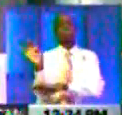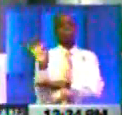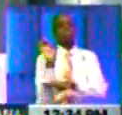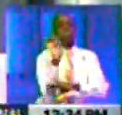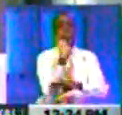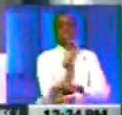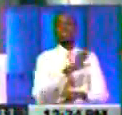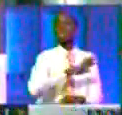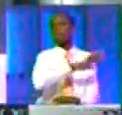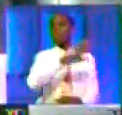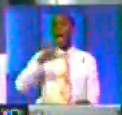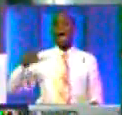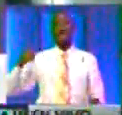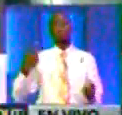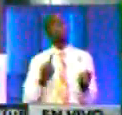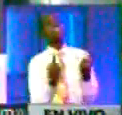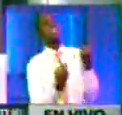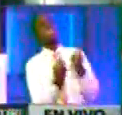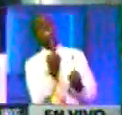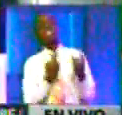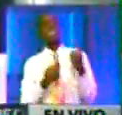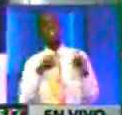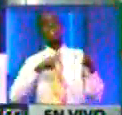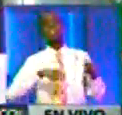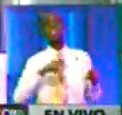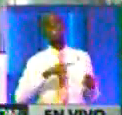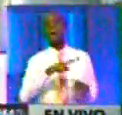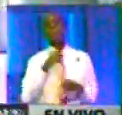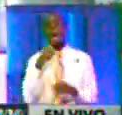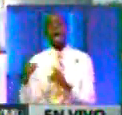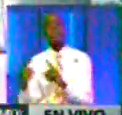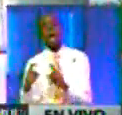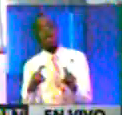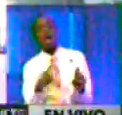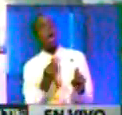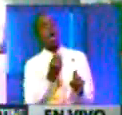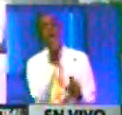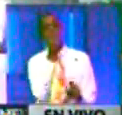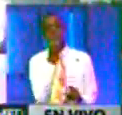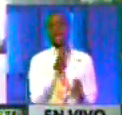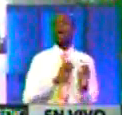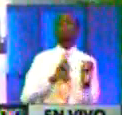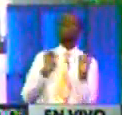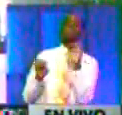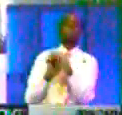gran parte de la demanda nacional. Esta es una importante inversión de